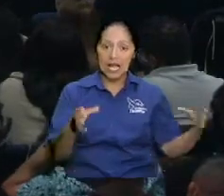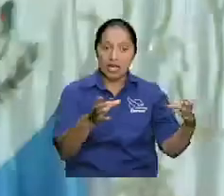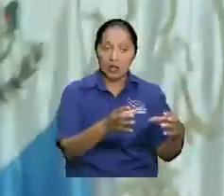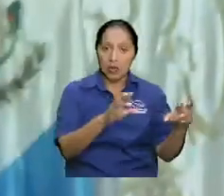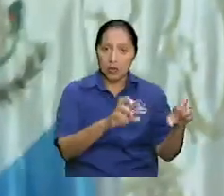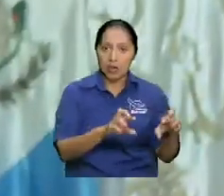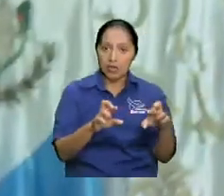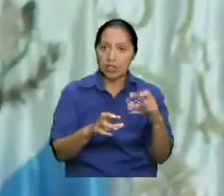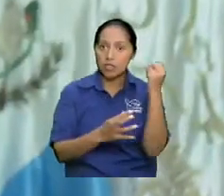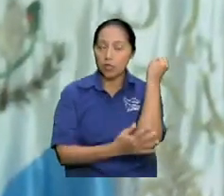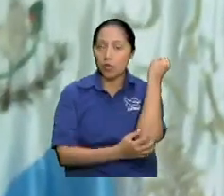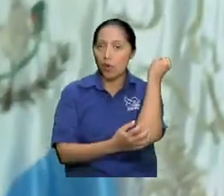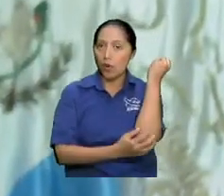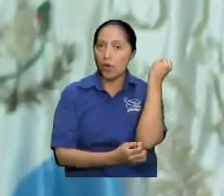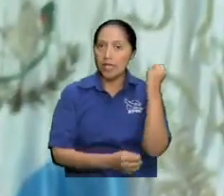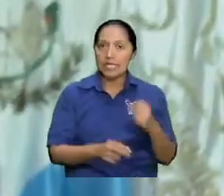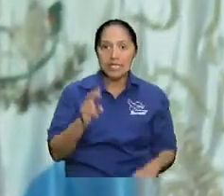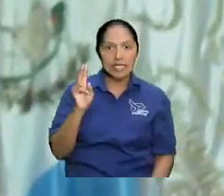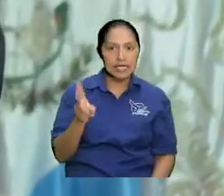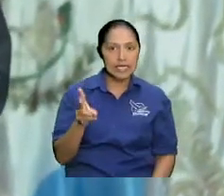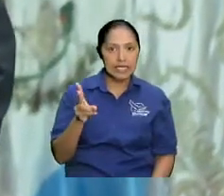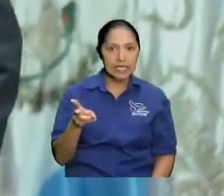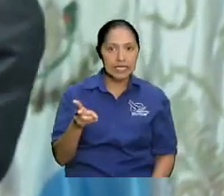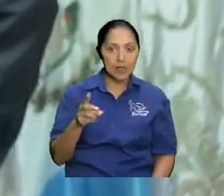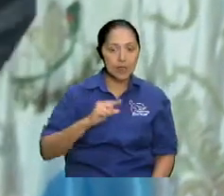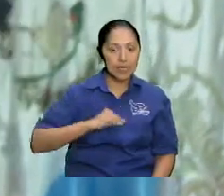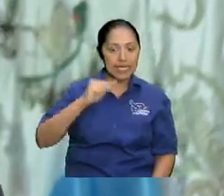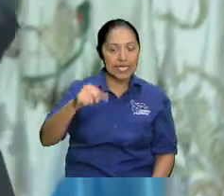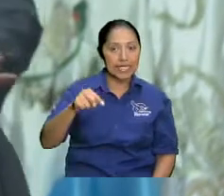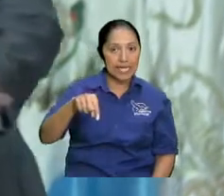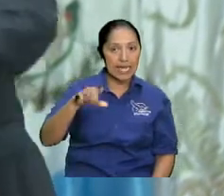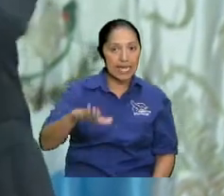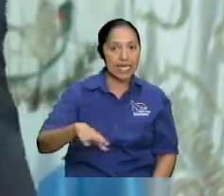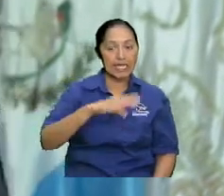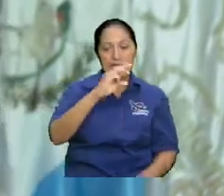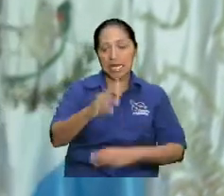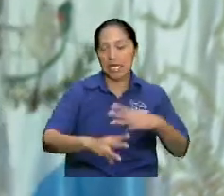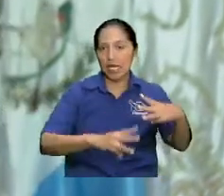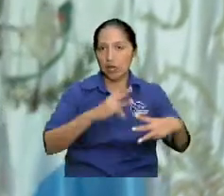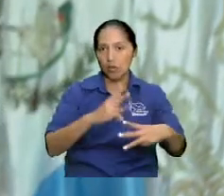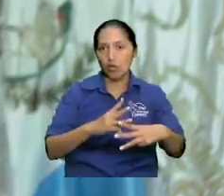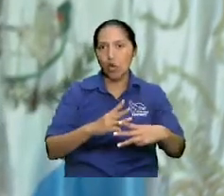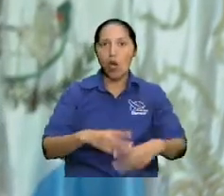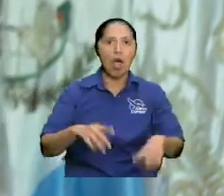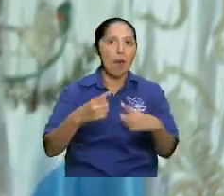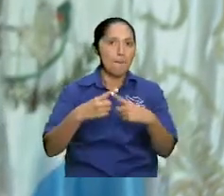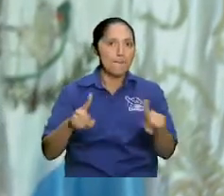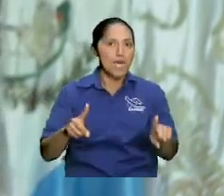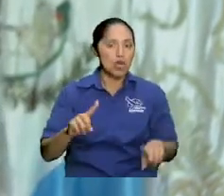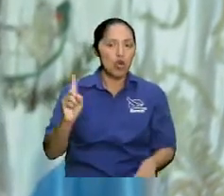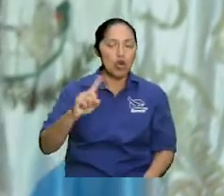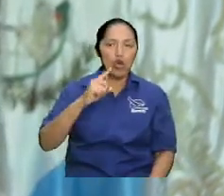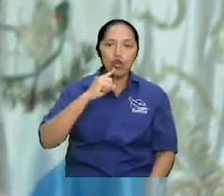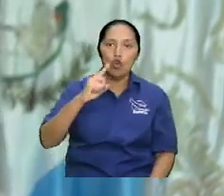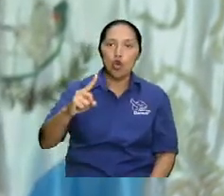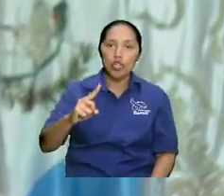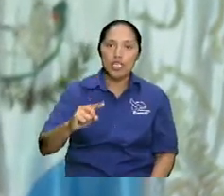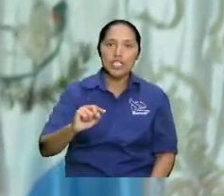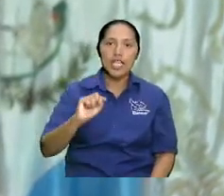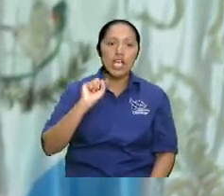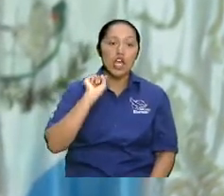Pero no dice ustedes siempre van a ser pobres. ¿O así dice? Ustedes siempre van a ser pobres. ¿Así dice la Biblia? ¿Y cómo